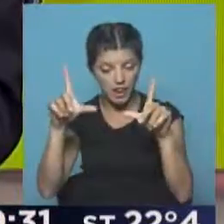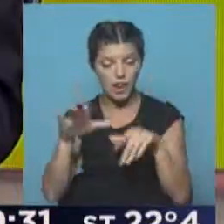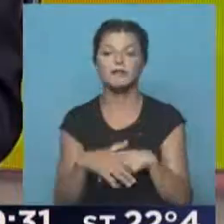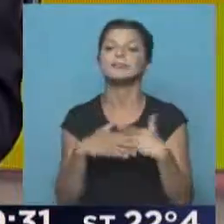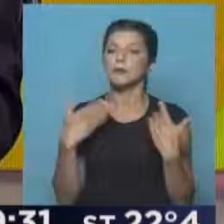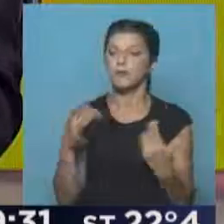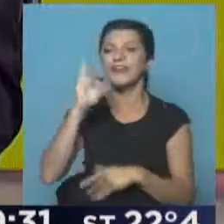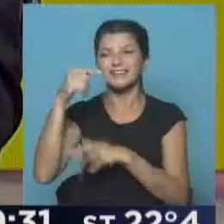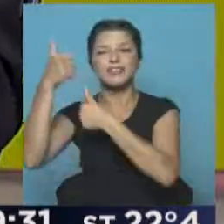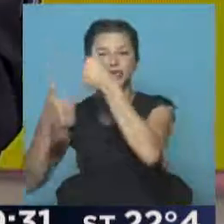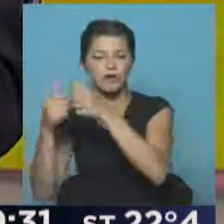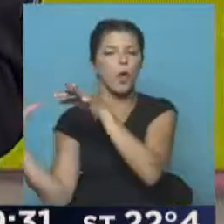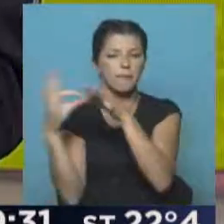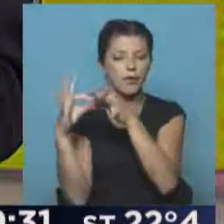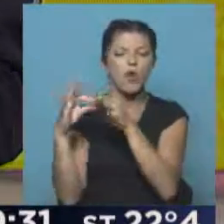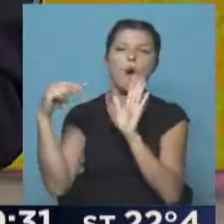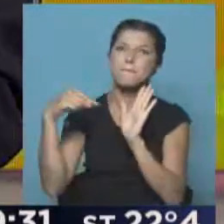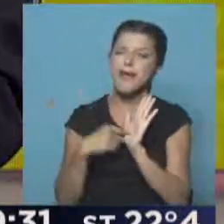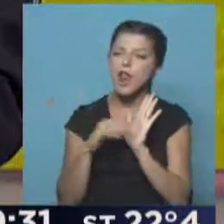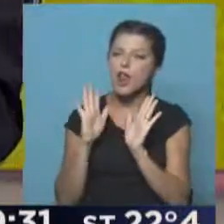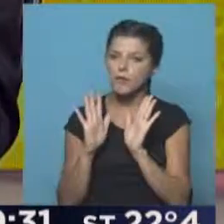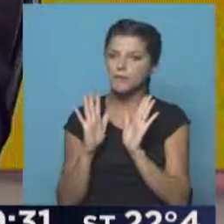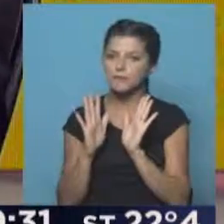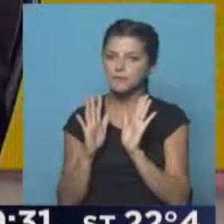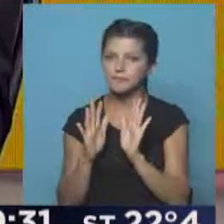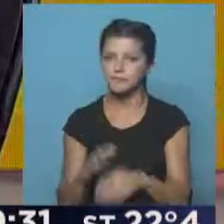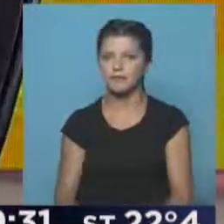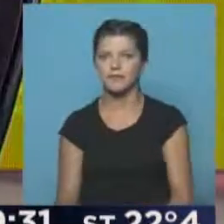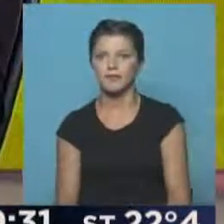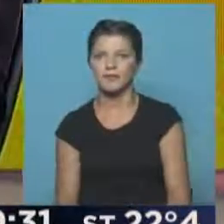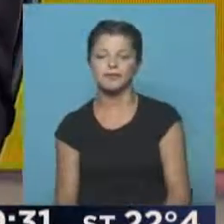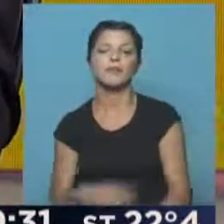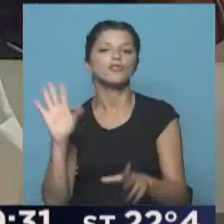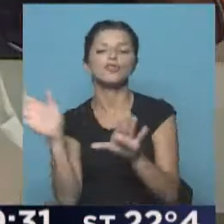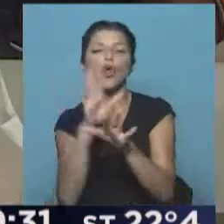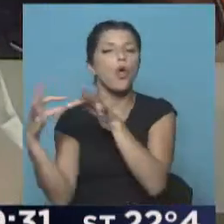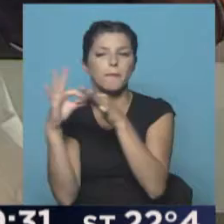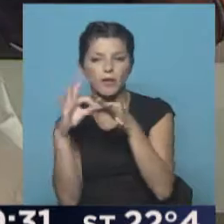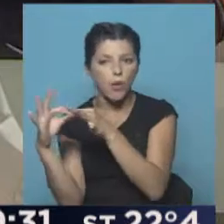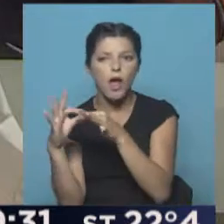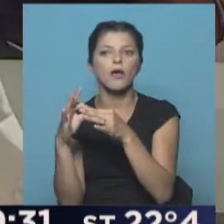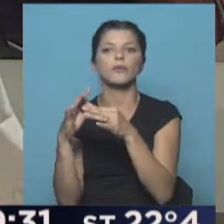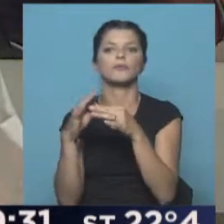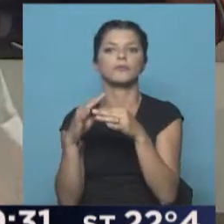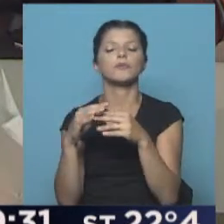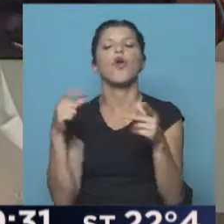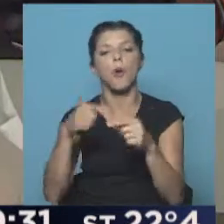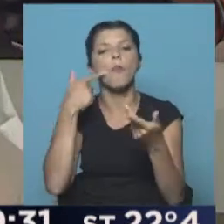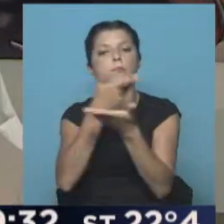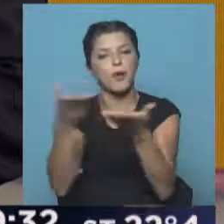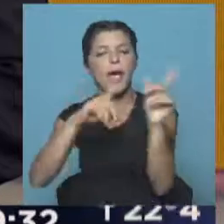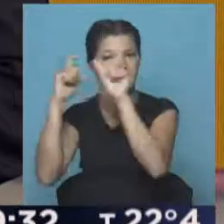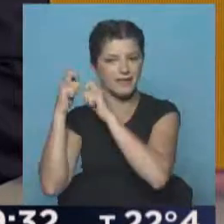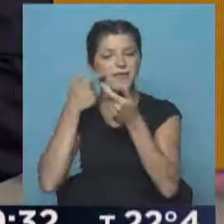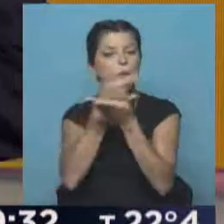tener a Torneos como un actor, aunque más no sea, como decimos en la jerga, manejando los fierros. Exacto. Todo lo que tiene que ver con la expertise de las transmisiones, Torneos